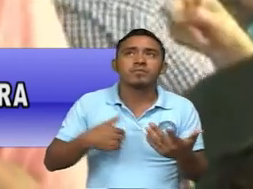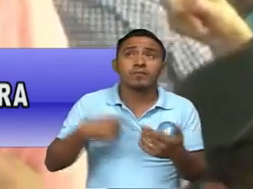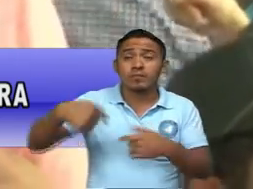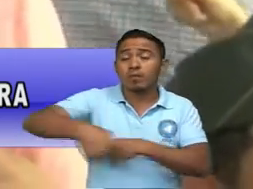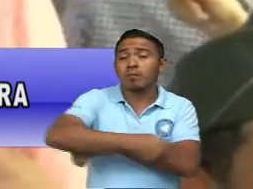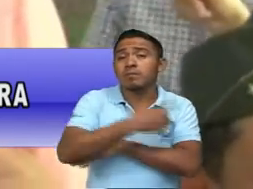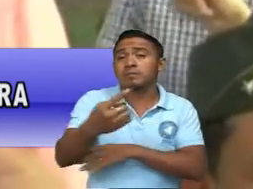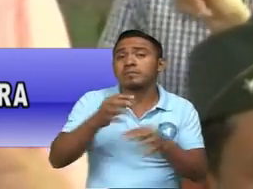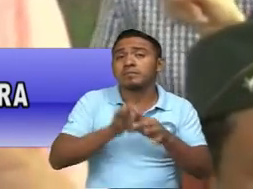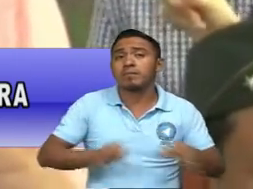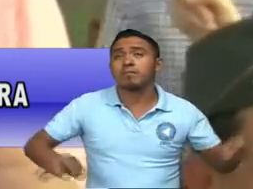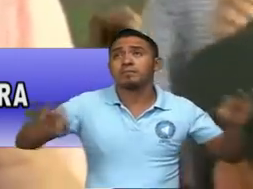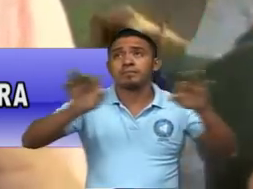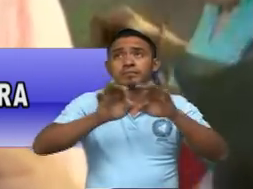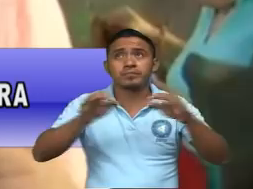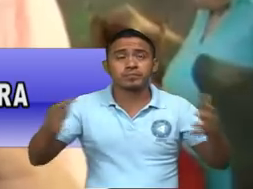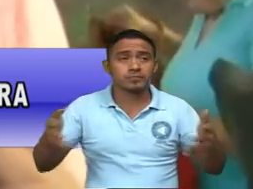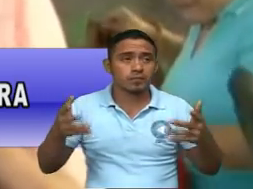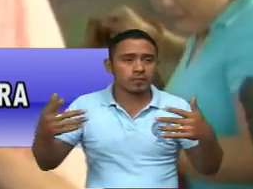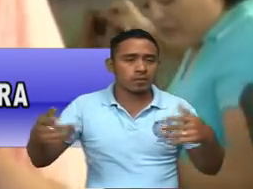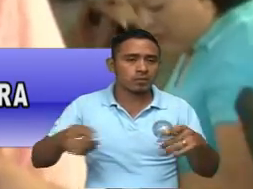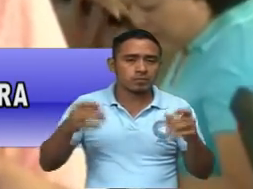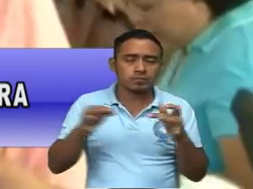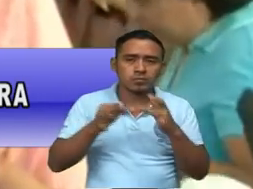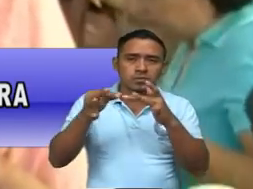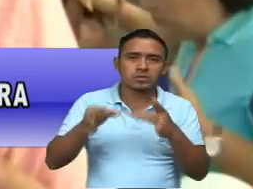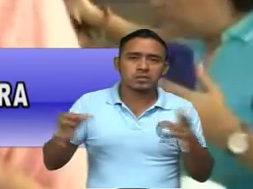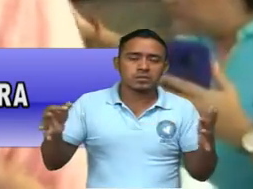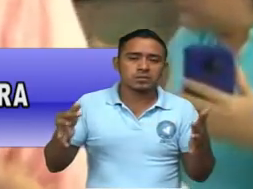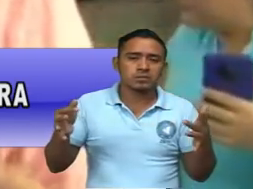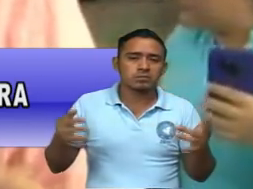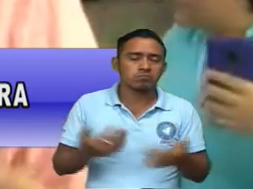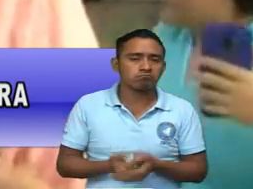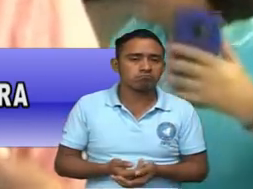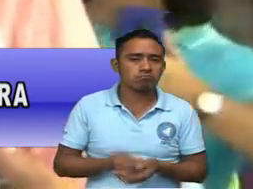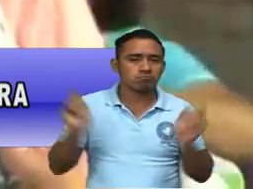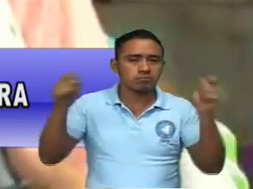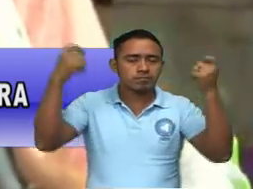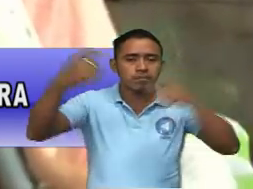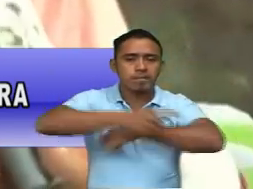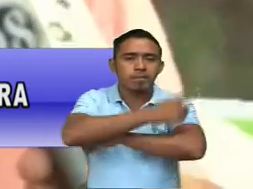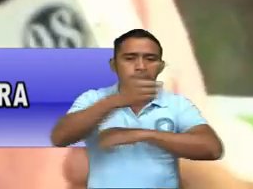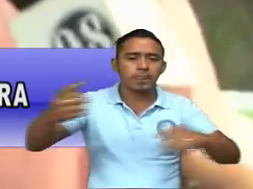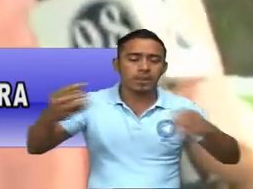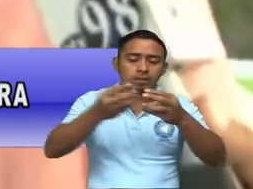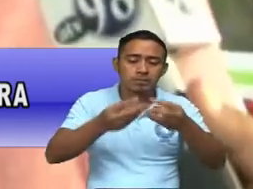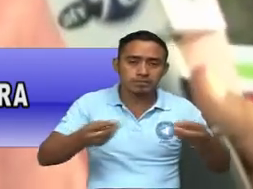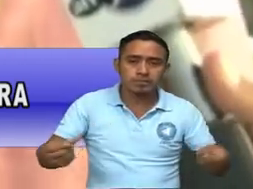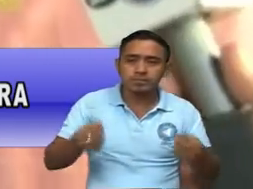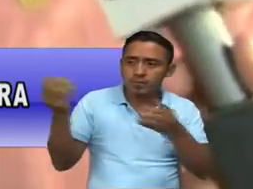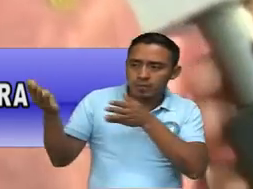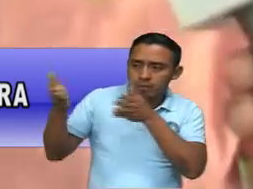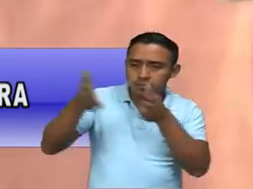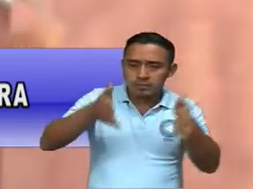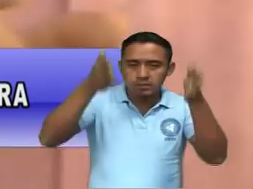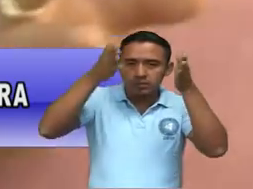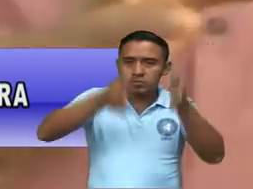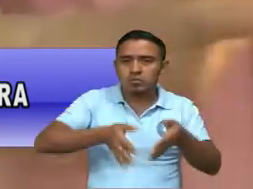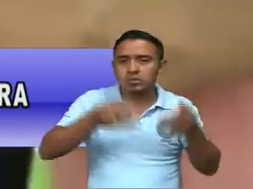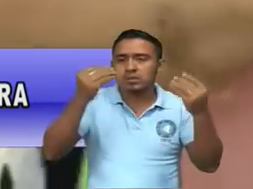muy importante con la celebración de la Feria de la Tierra, porque esto induce a la